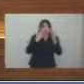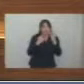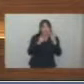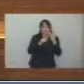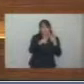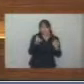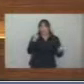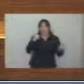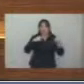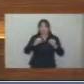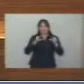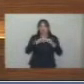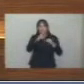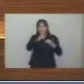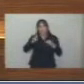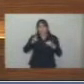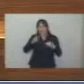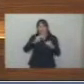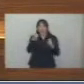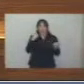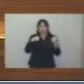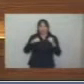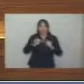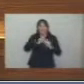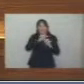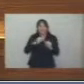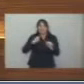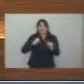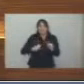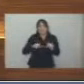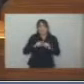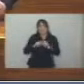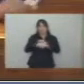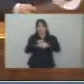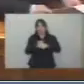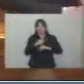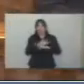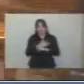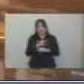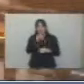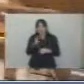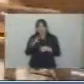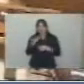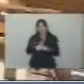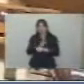ejemplo de esa forma de actuar más propia de trileros que de representantes ciudadanos.